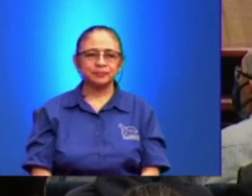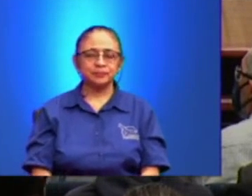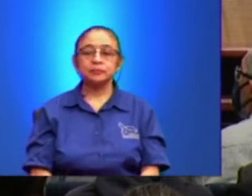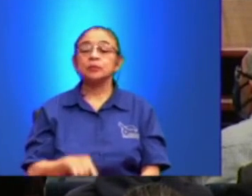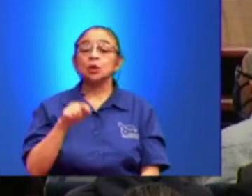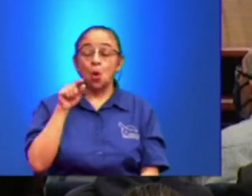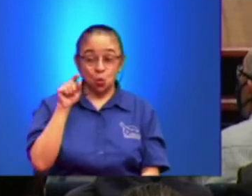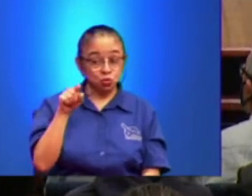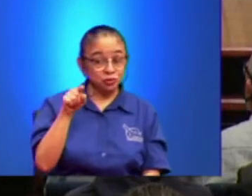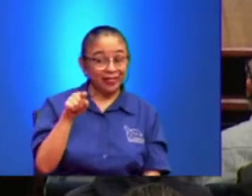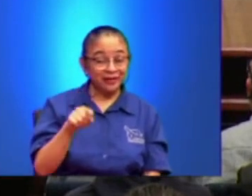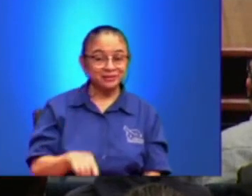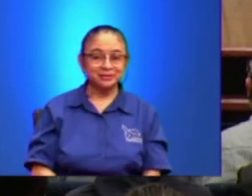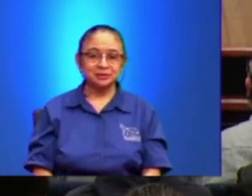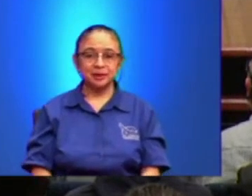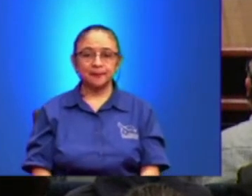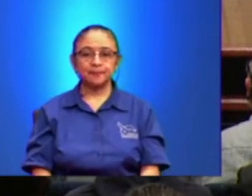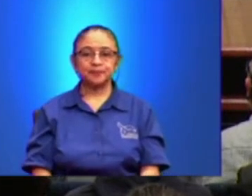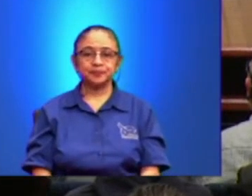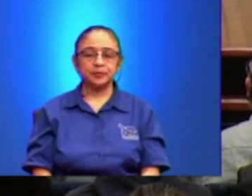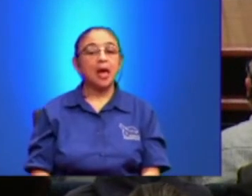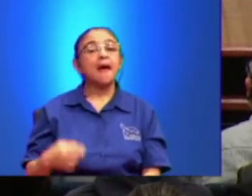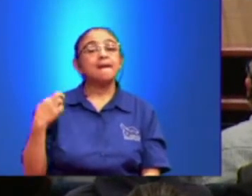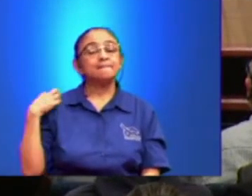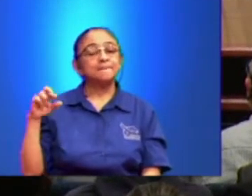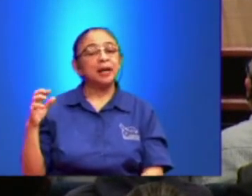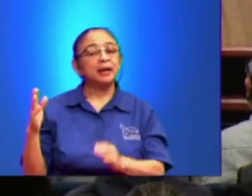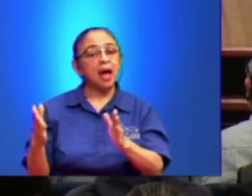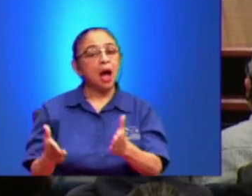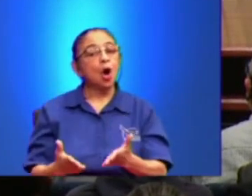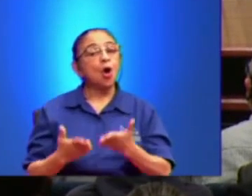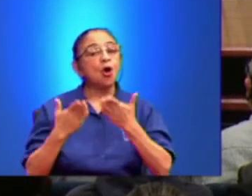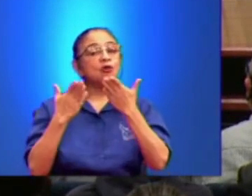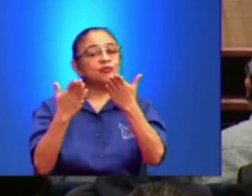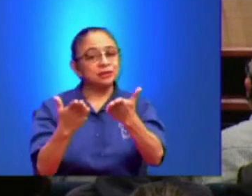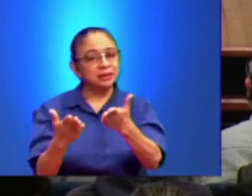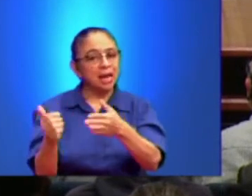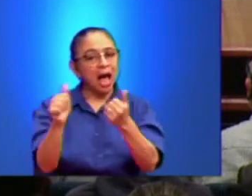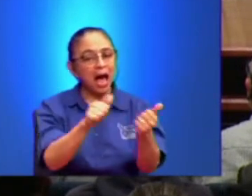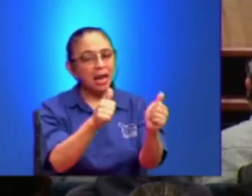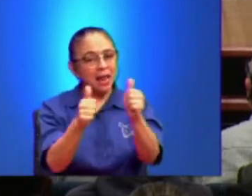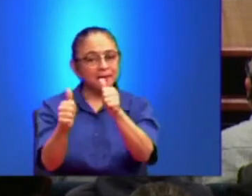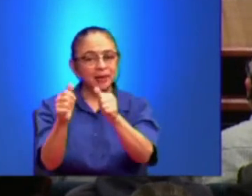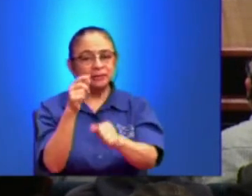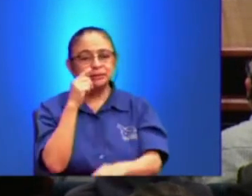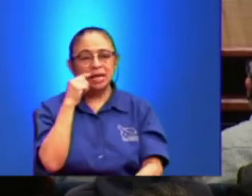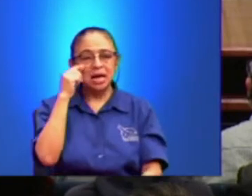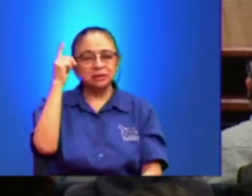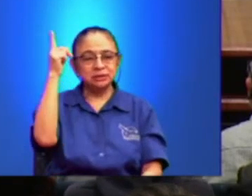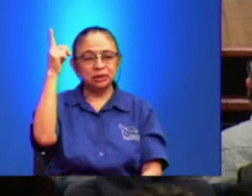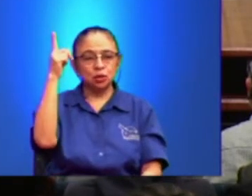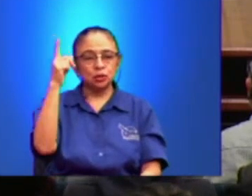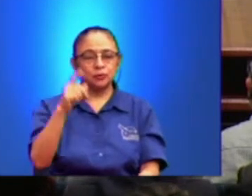ustedes para ofrecer una alabanza al señor